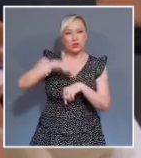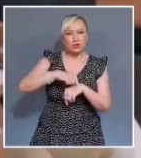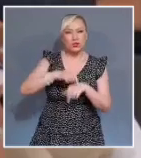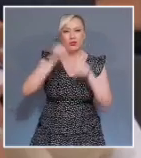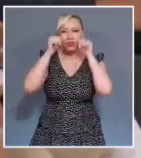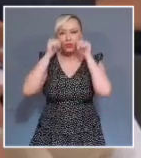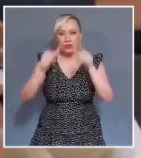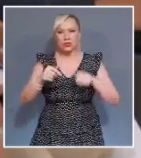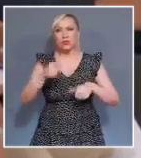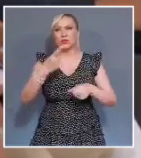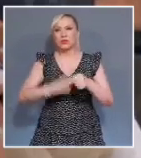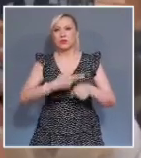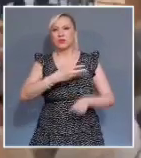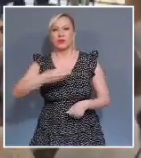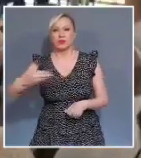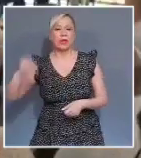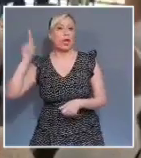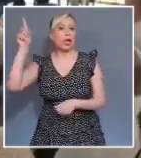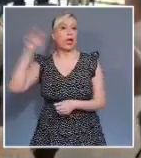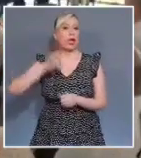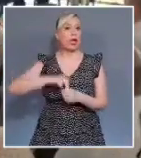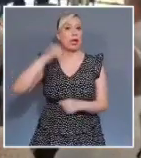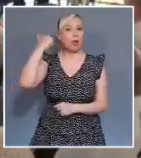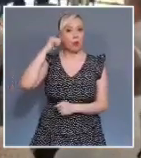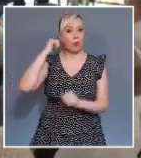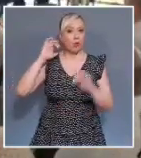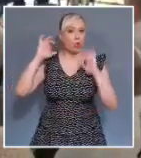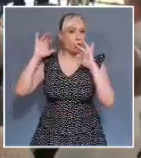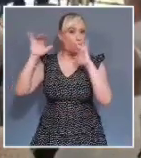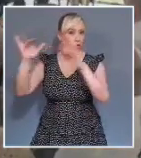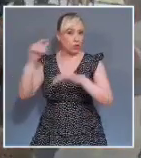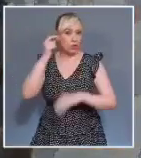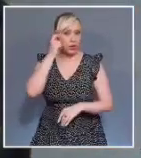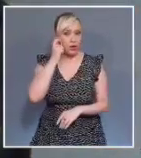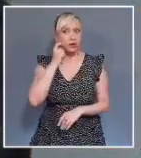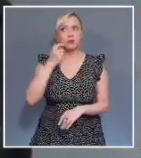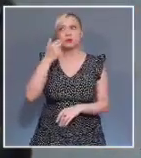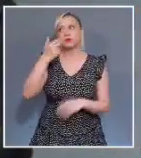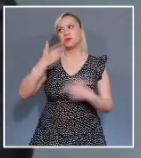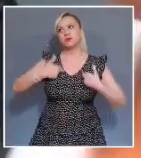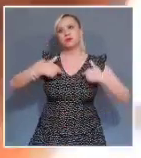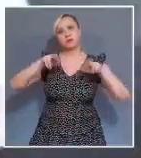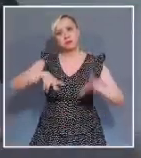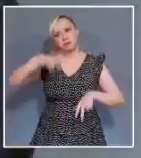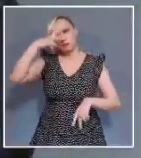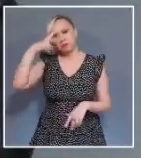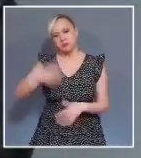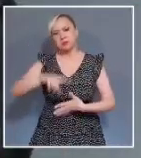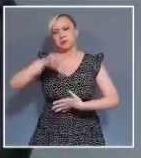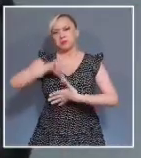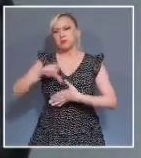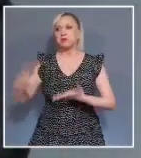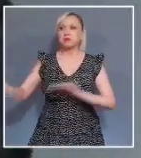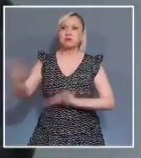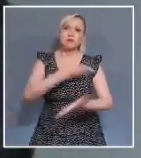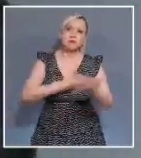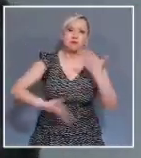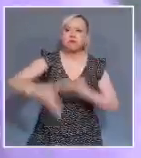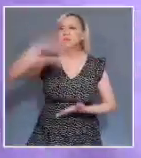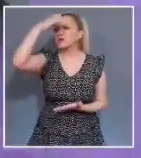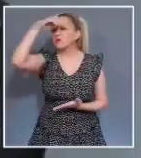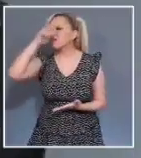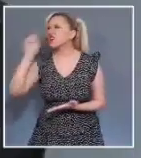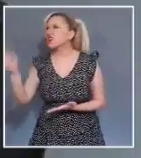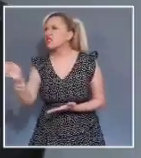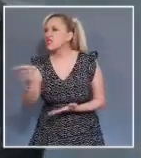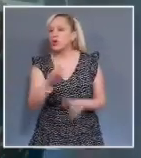en Acapulco, Guerrero. Representantes de México y Latinoamérica intercambiarán experiencias y soluciones en materia de